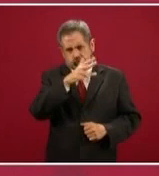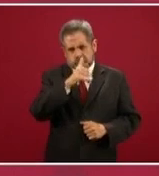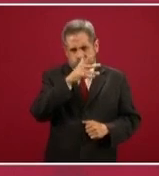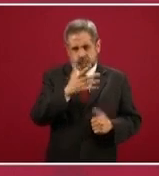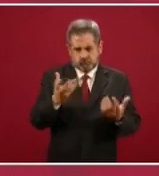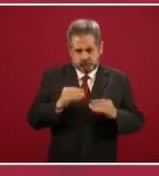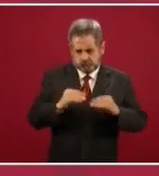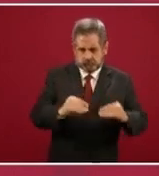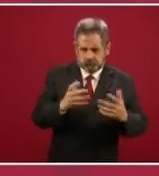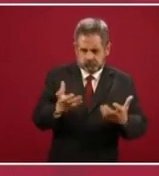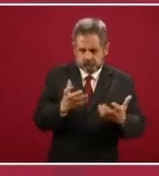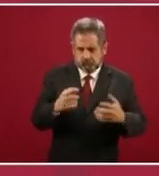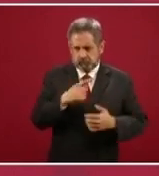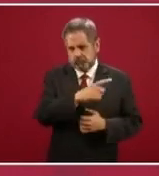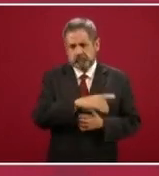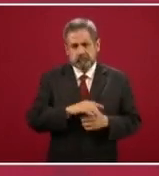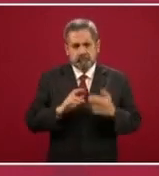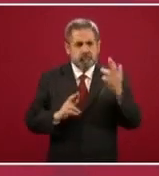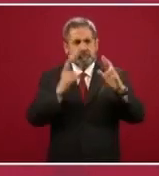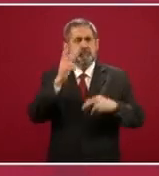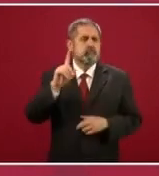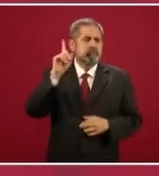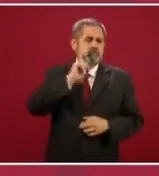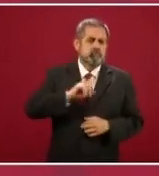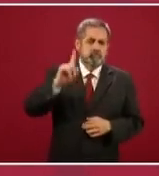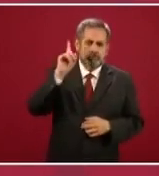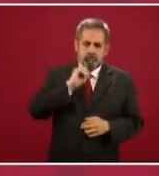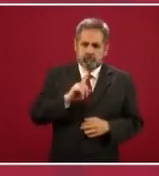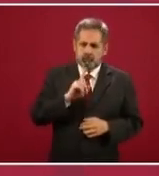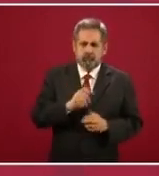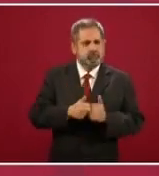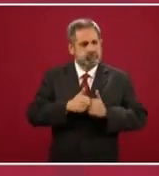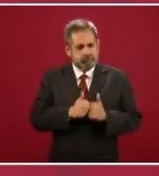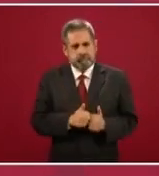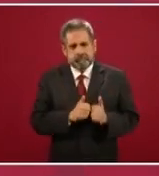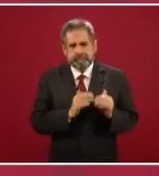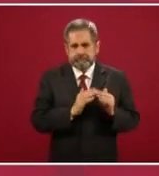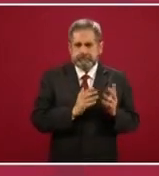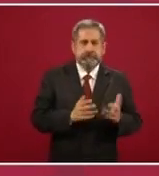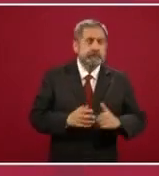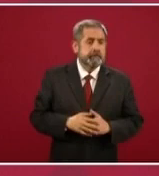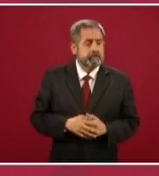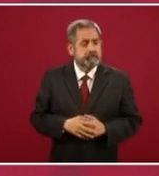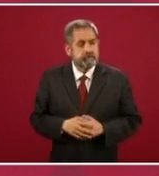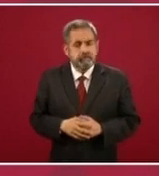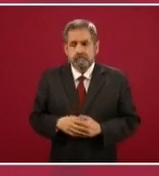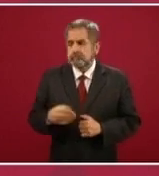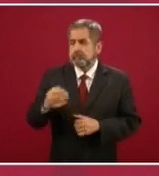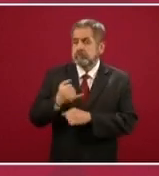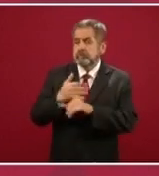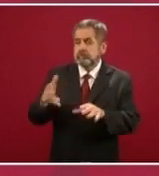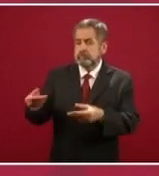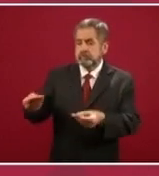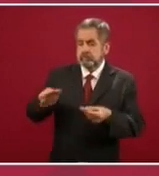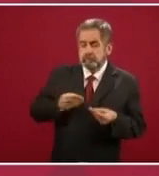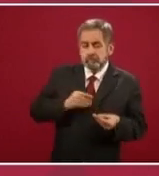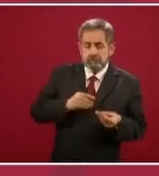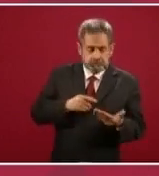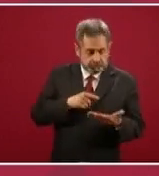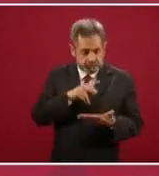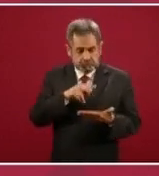de huelga de las mujeres. No tengo